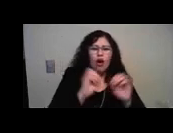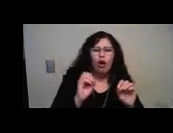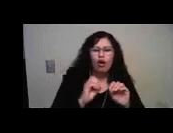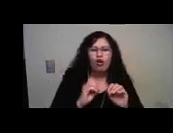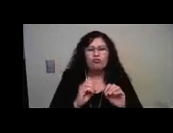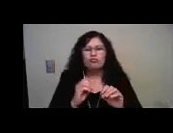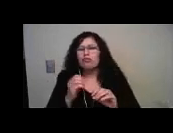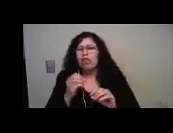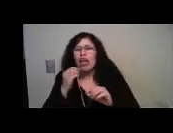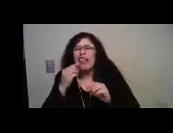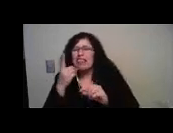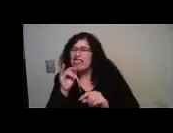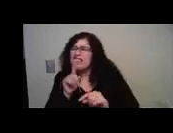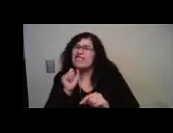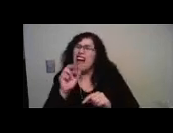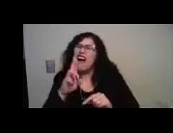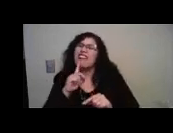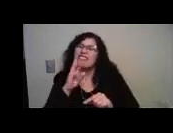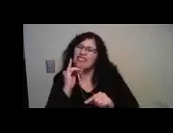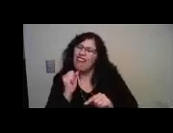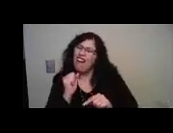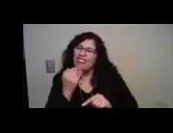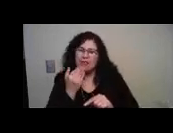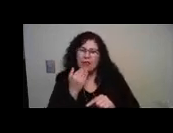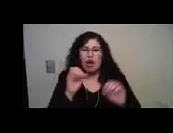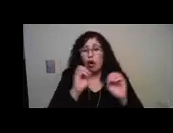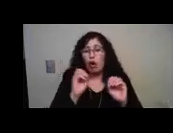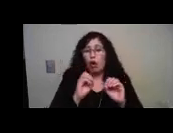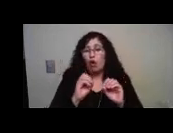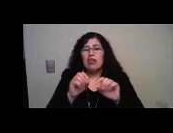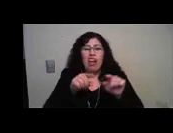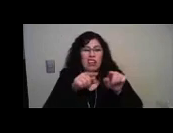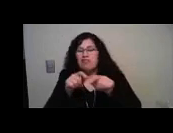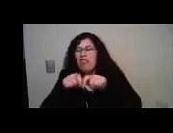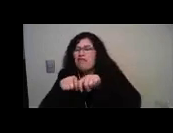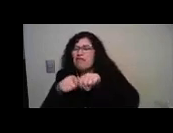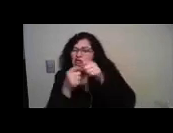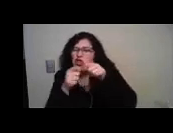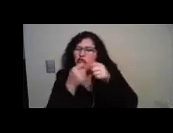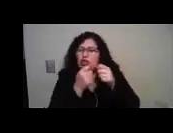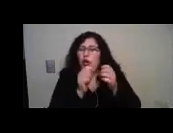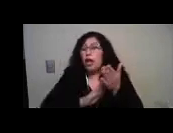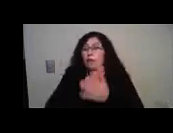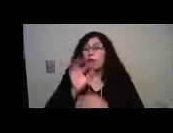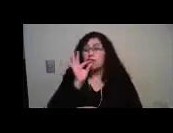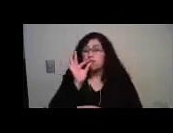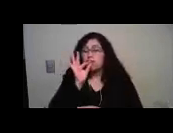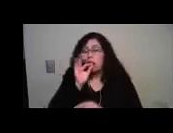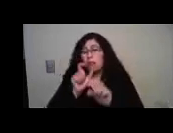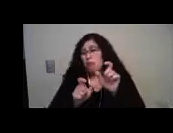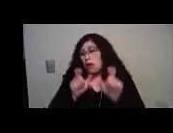Entonces, infartos chiquititos es lo que muchas veces se producen en las personas que consumen drogas de